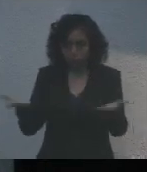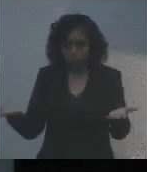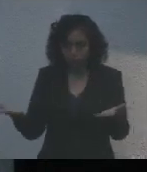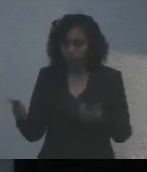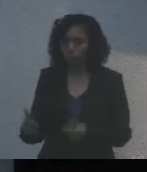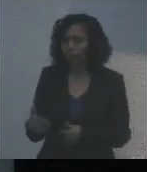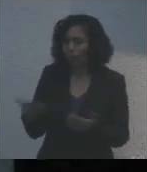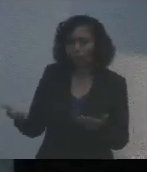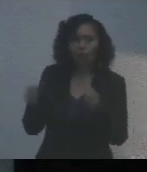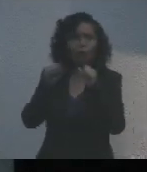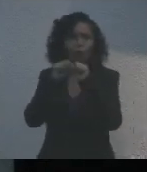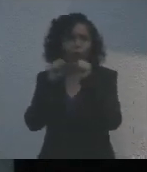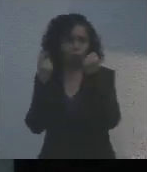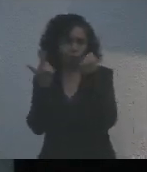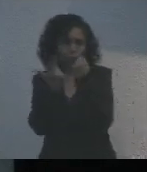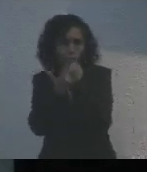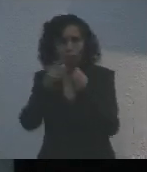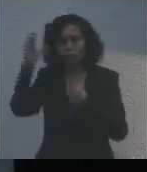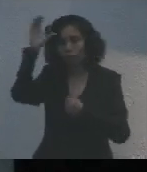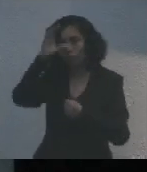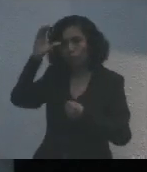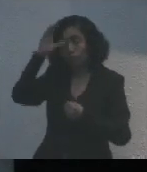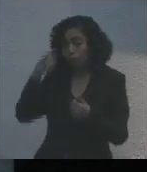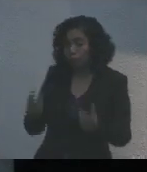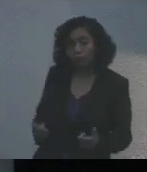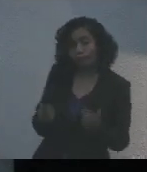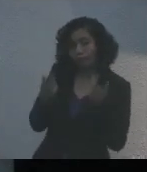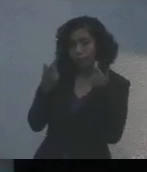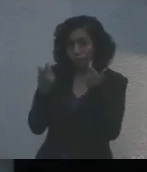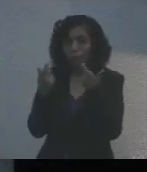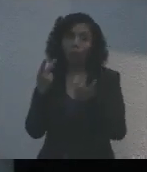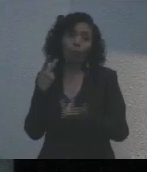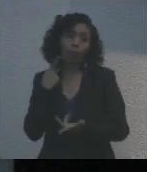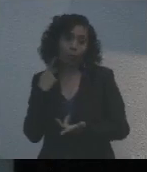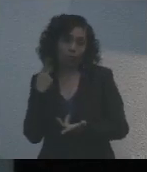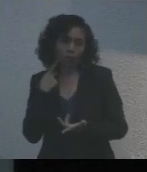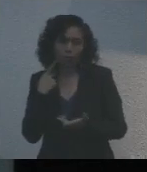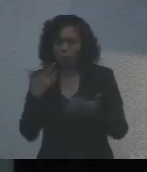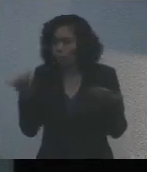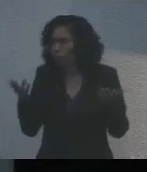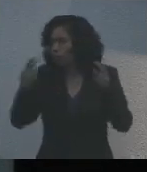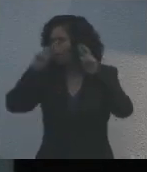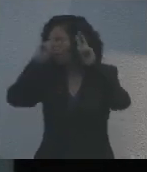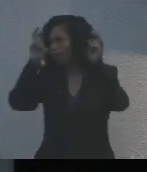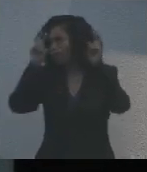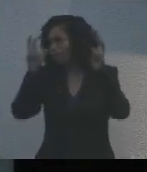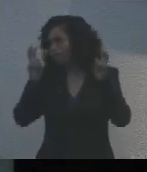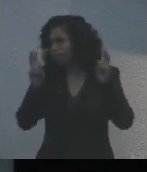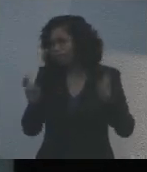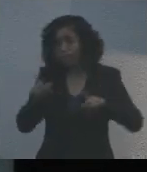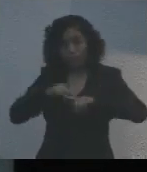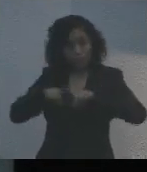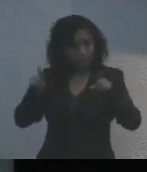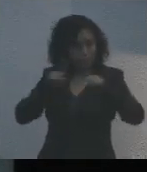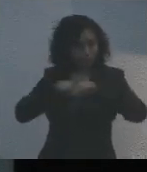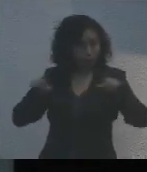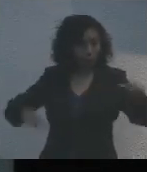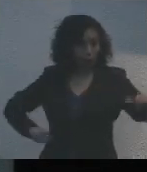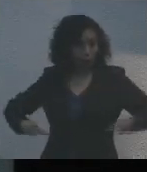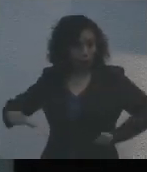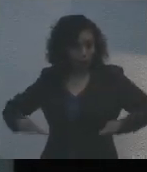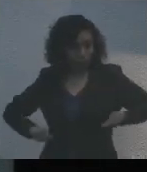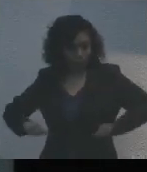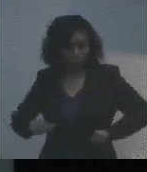campo social científico económico y político o en cualquier otra actividad cuya finalidad sea la